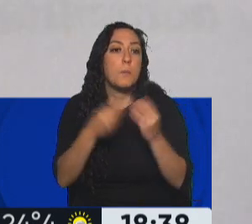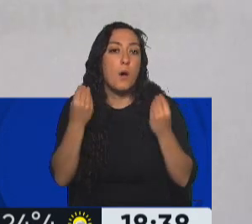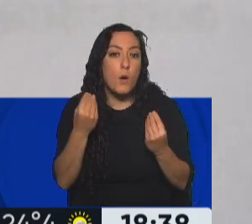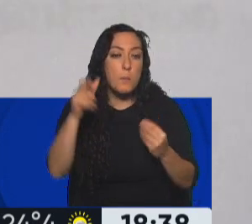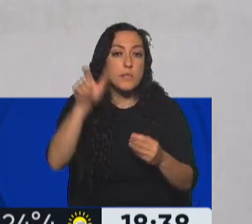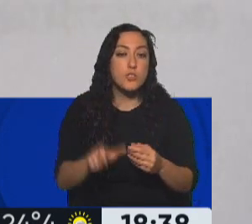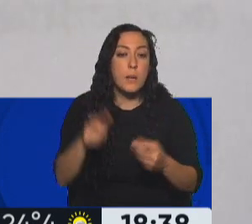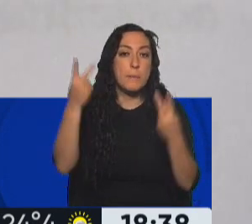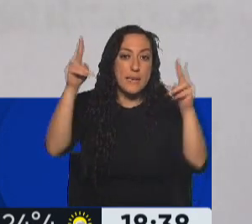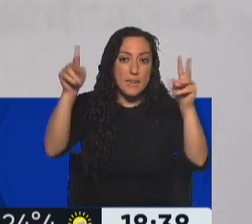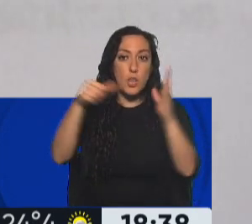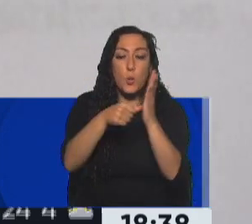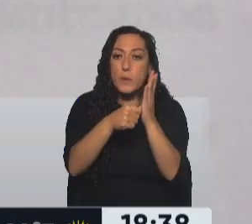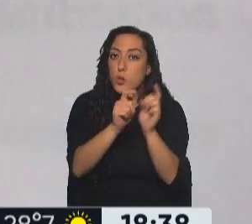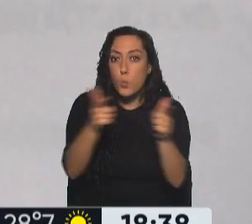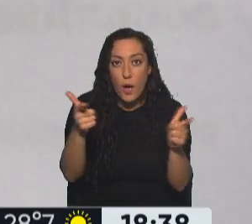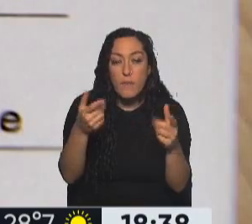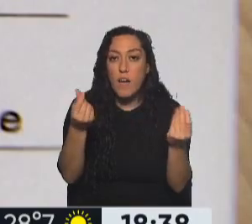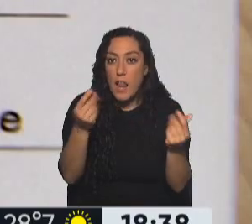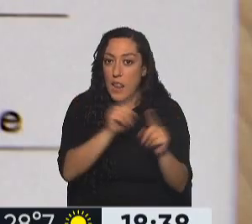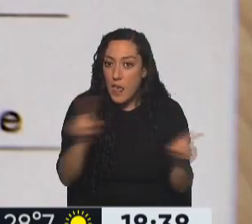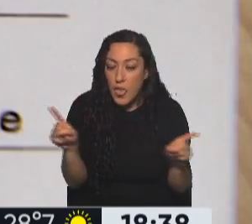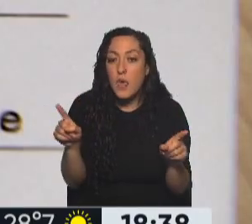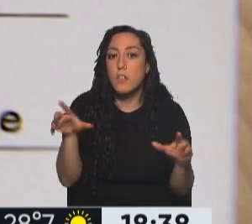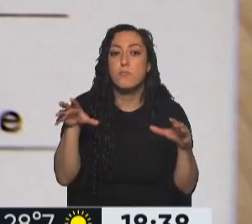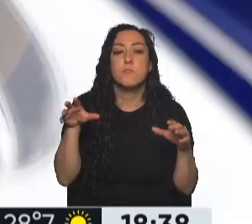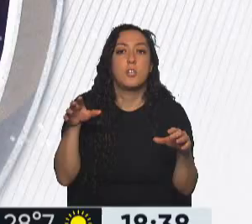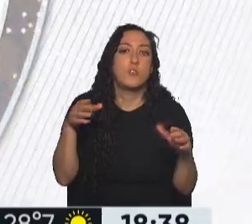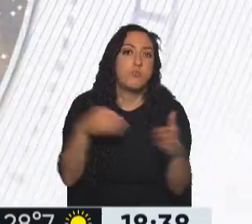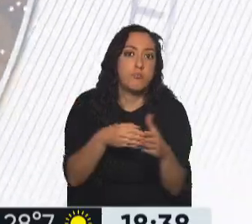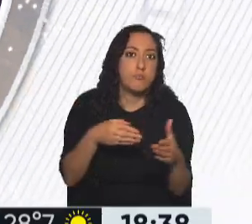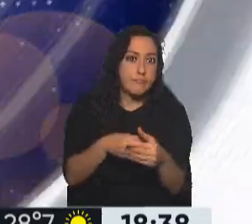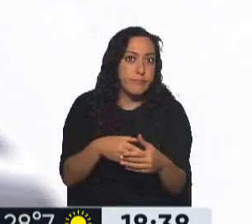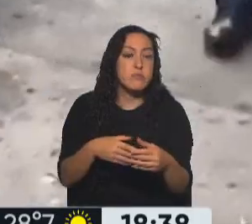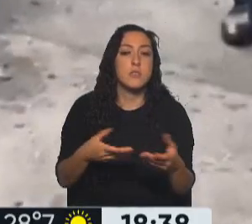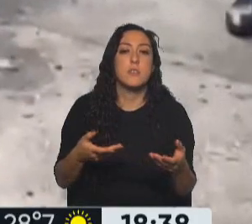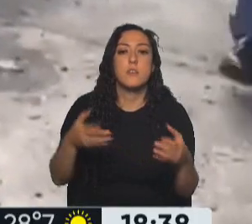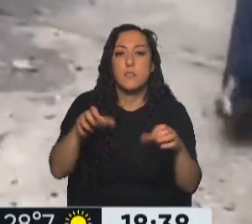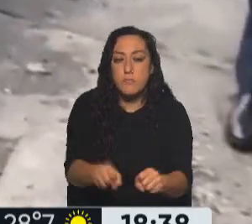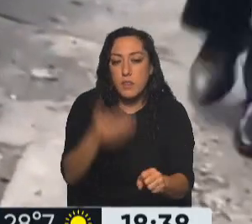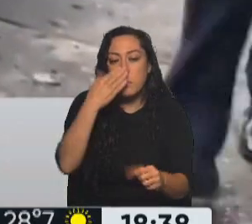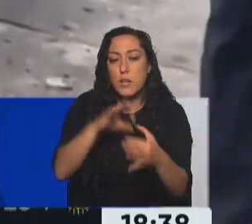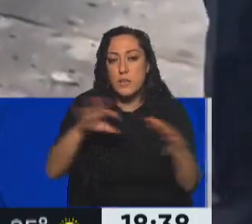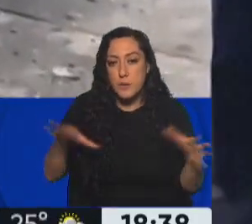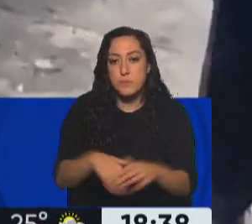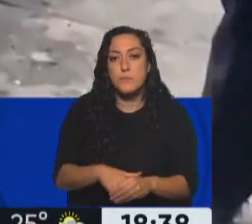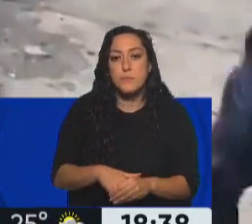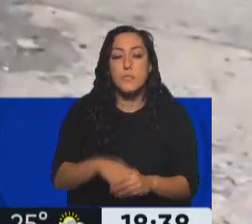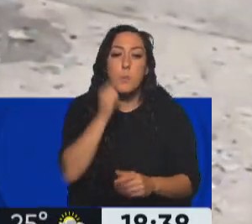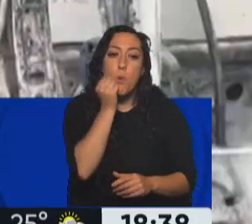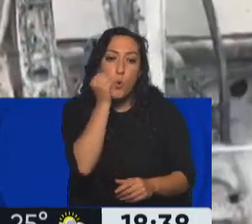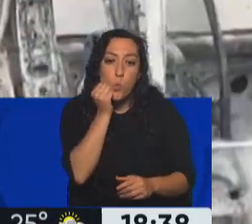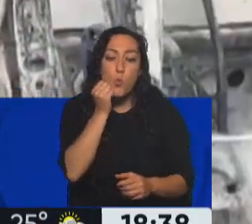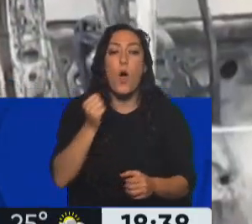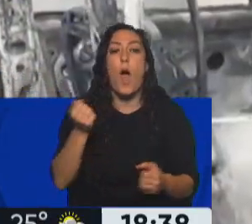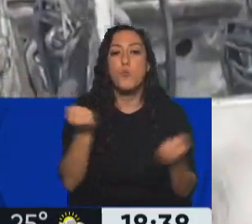migrante que no tenía documentos válidos. Horas después fue liberada. Atentado con coche bomba en Moscú. Un